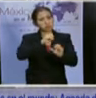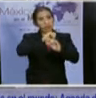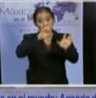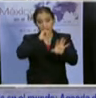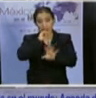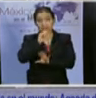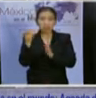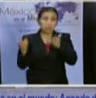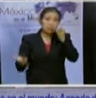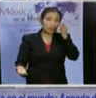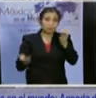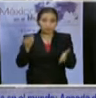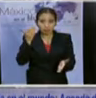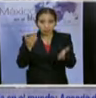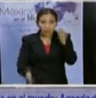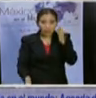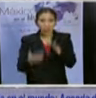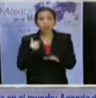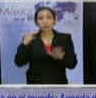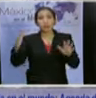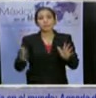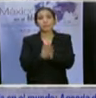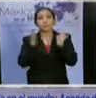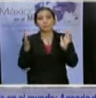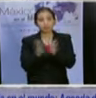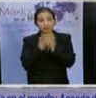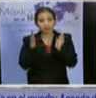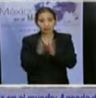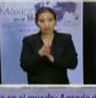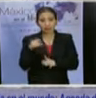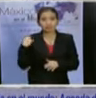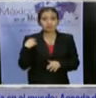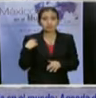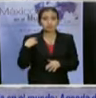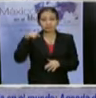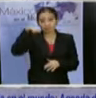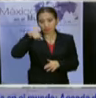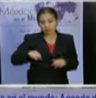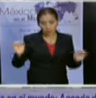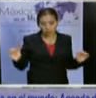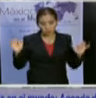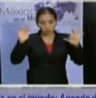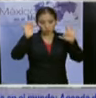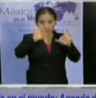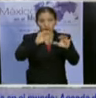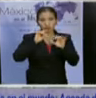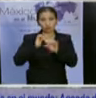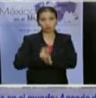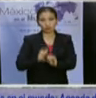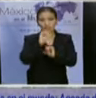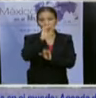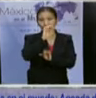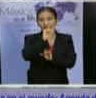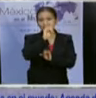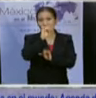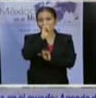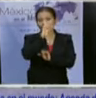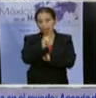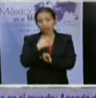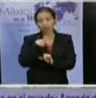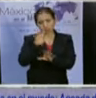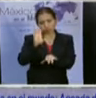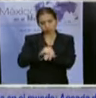inclusive ocasiones han participado dentro de la comitiva que lleva la Cancillería y